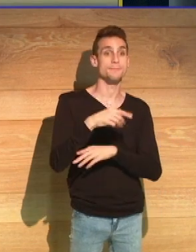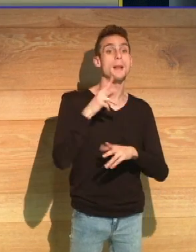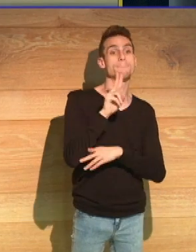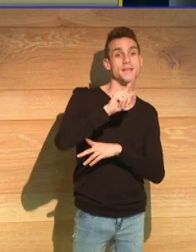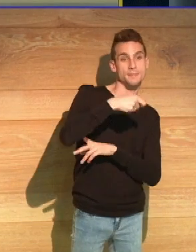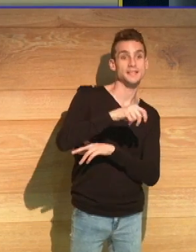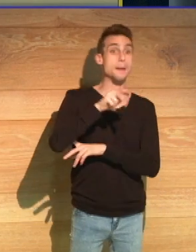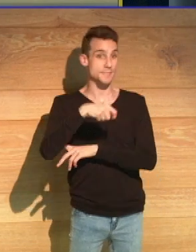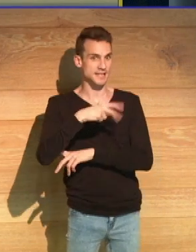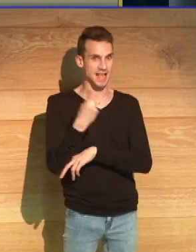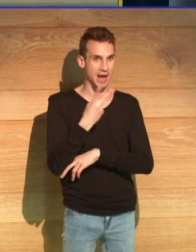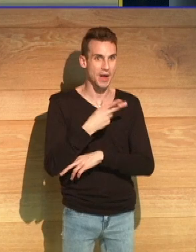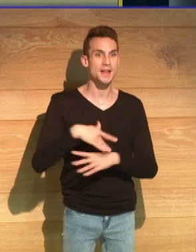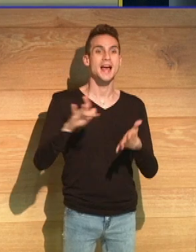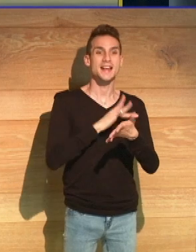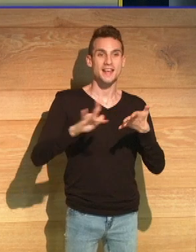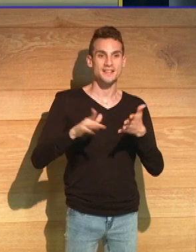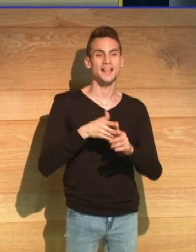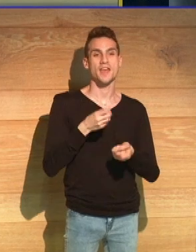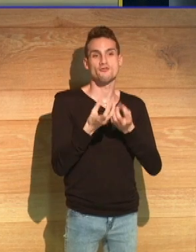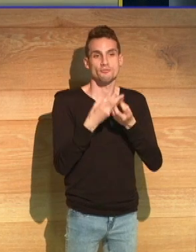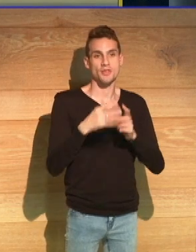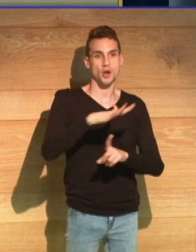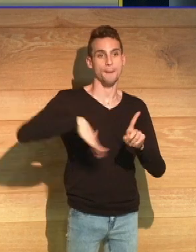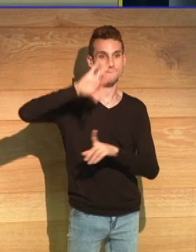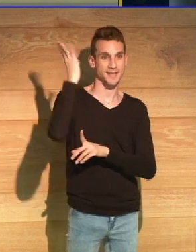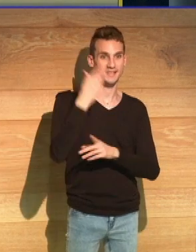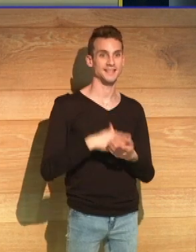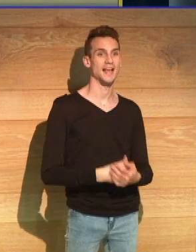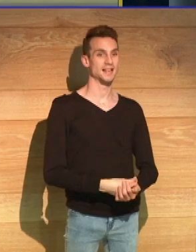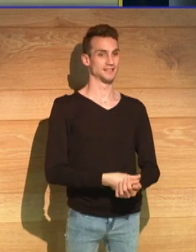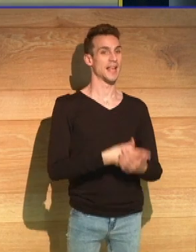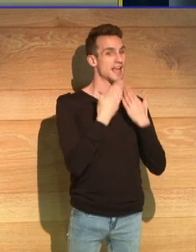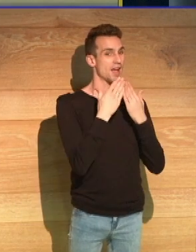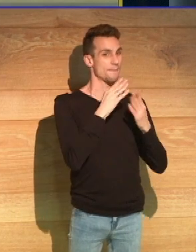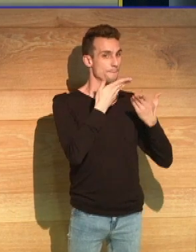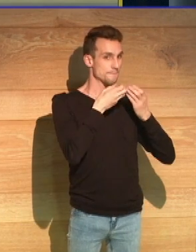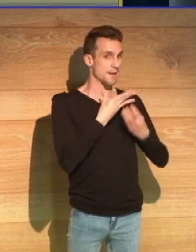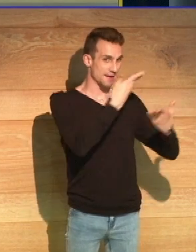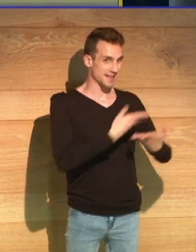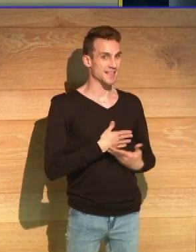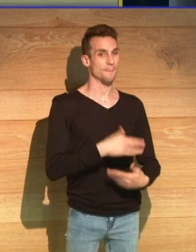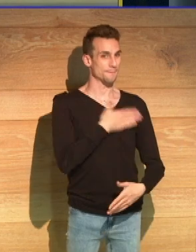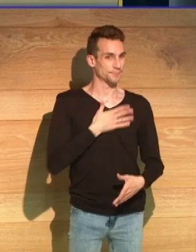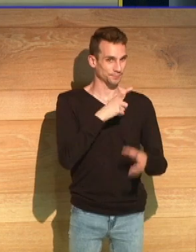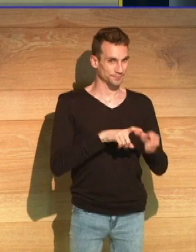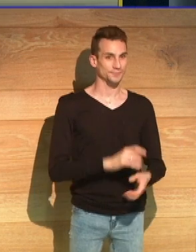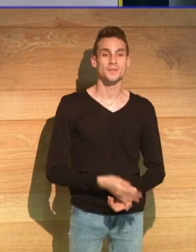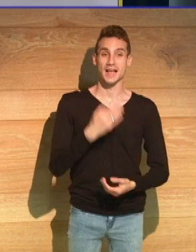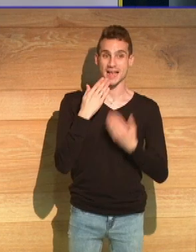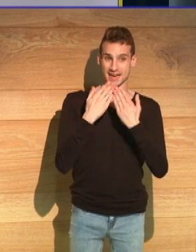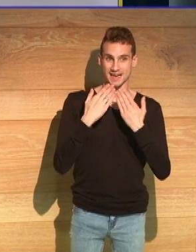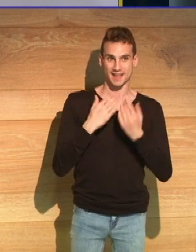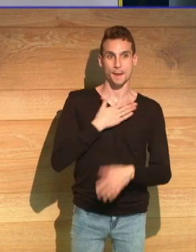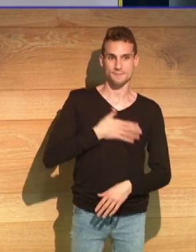la Asociación de Periodistas de Información Ambiental. Josefina, bienvenida, un placer tenerte entre nosotros. Muchas gracias,